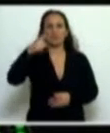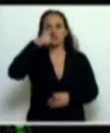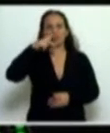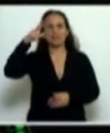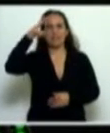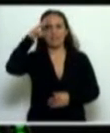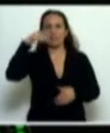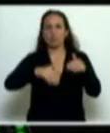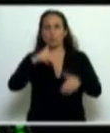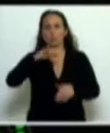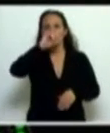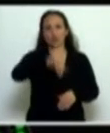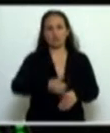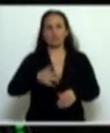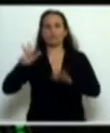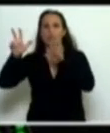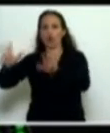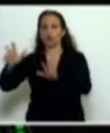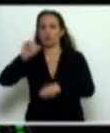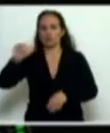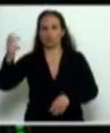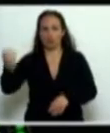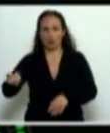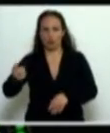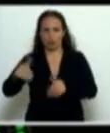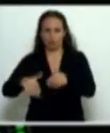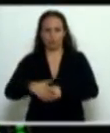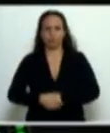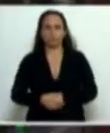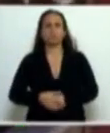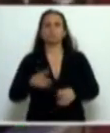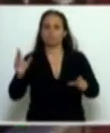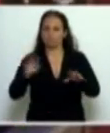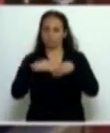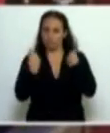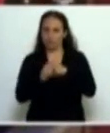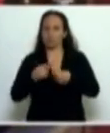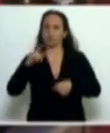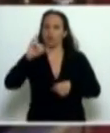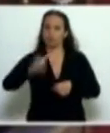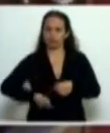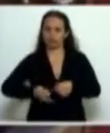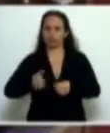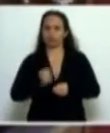178 votos afirmativos, 8 votos negativos. Resulta afirmativo.